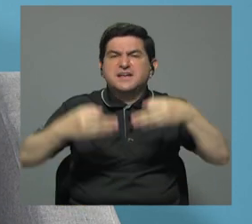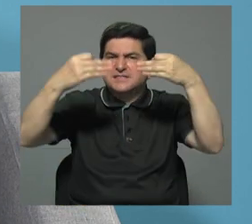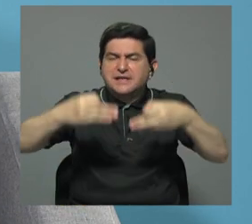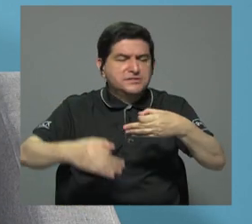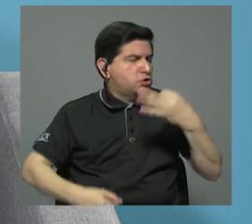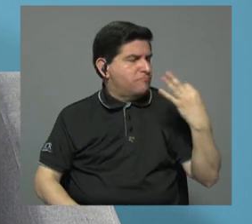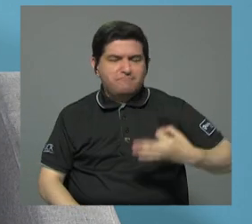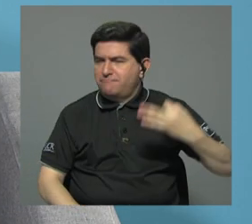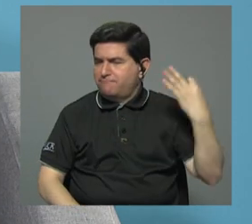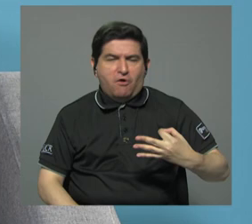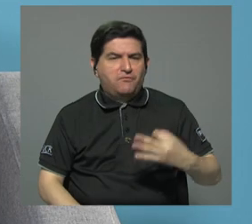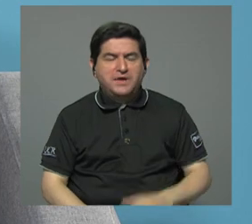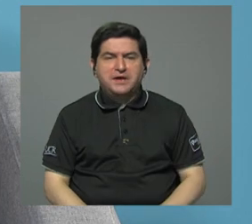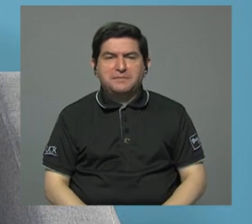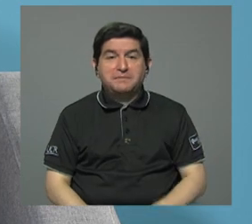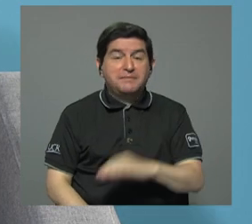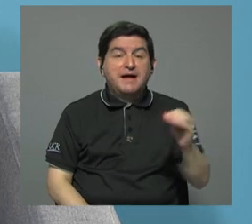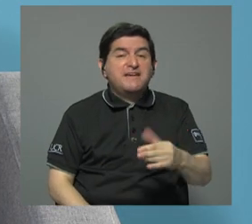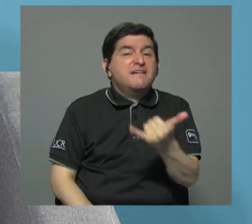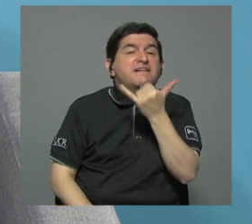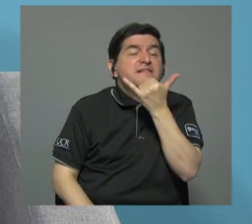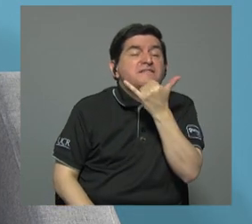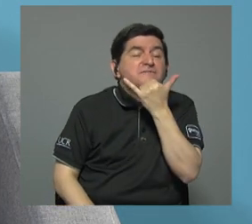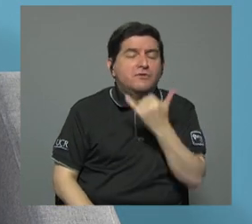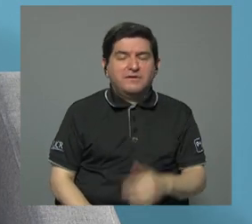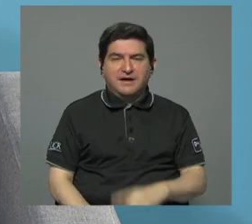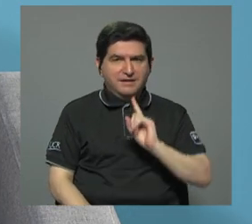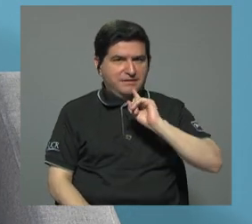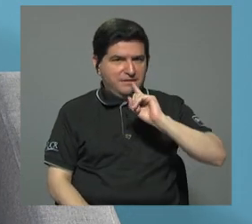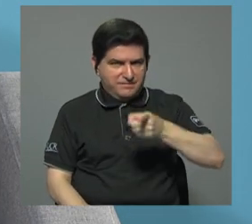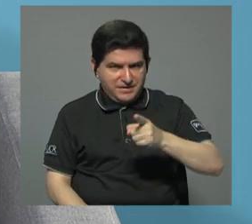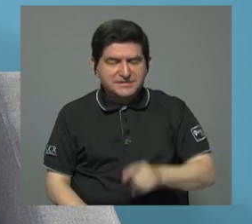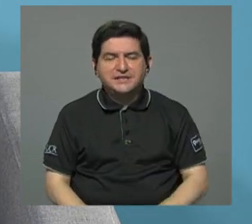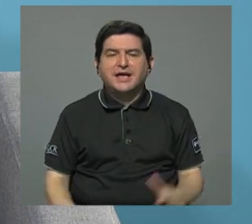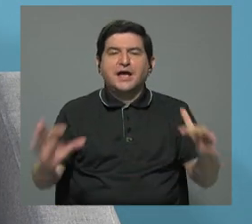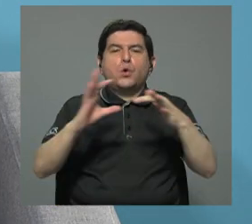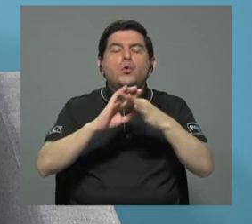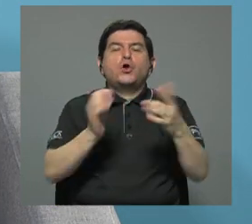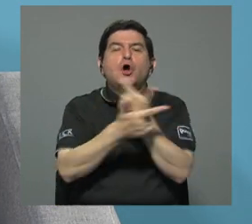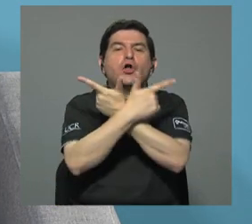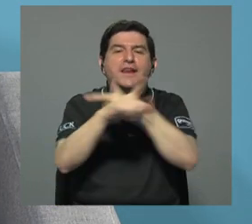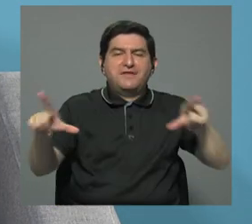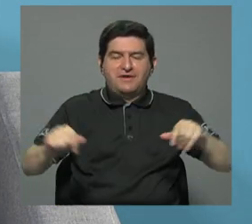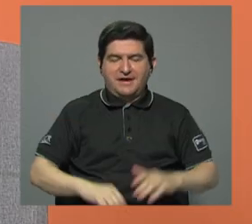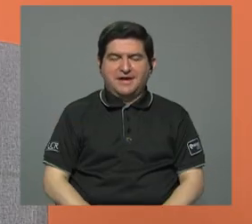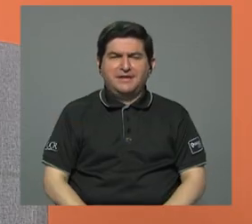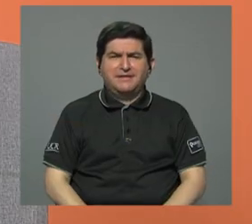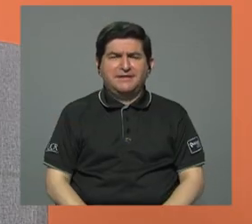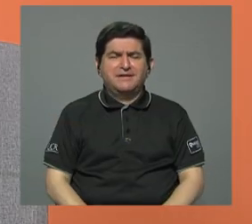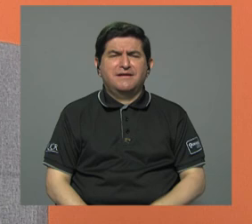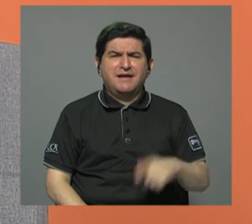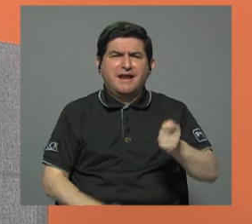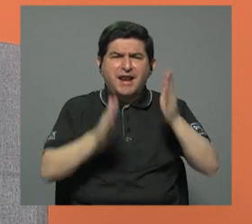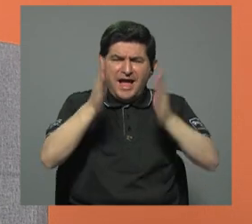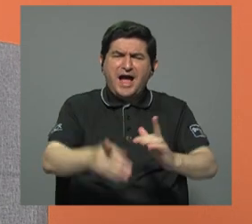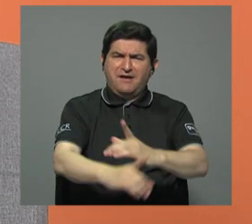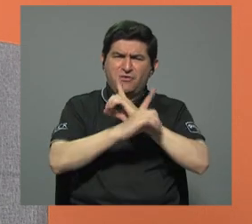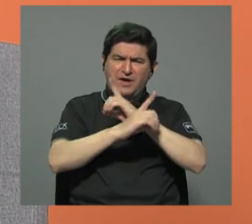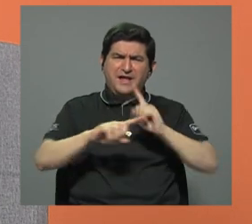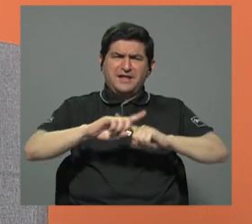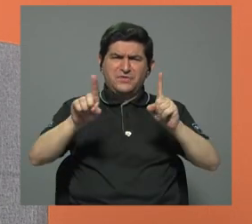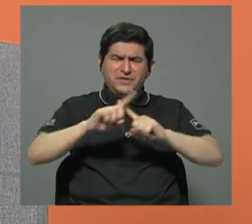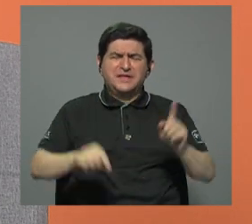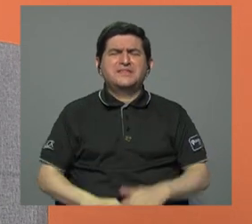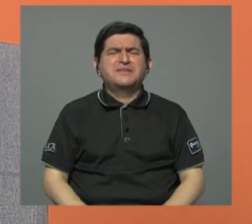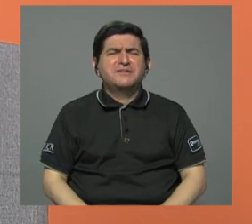en firme y además muy equivocada, así la está calificando Unión Liberal. Sí, su abogado defensor también en unas declaraciones